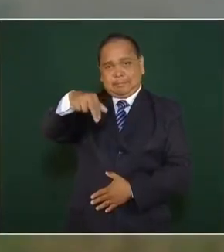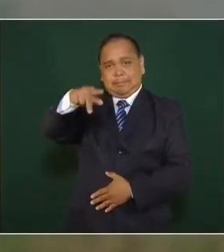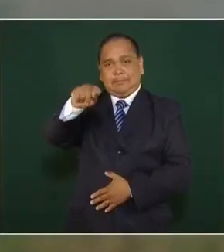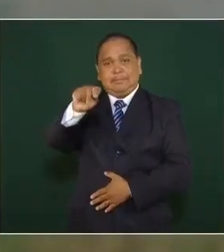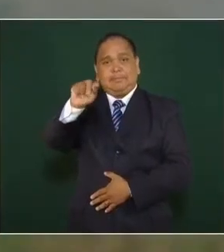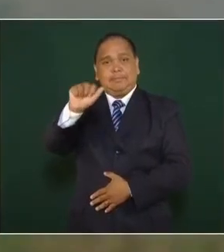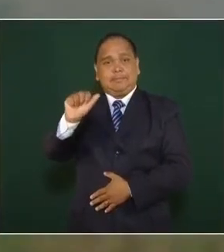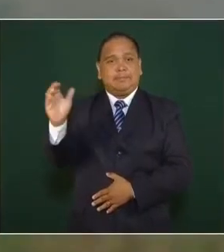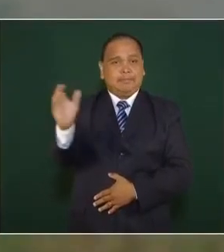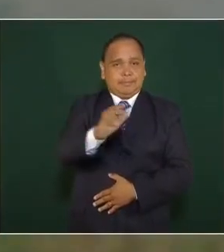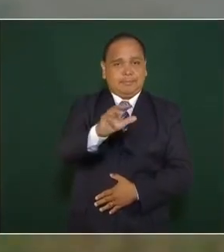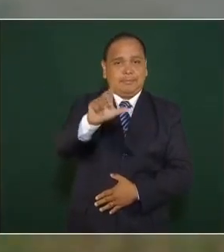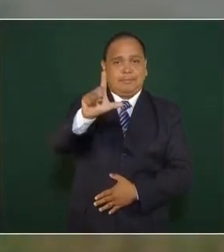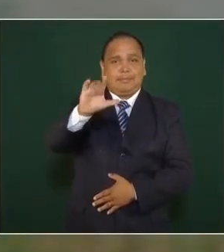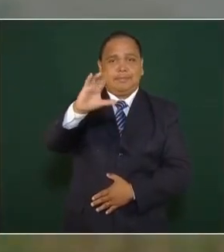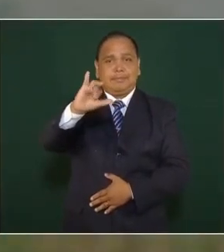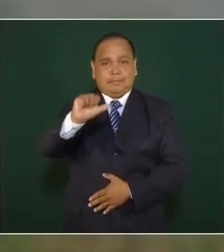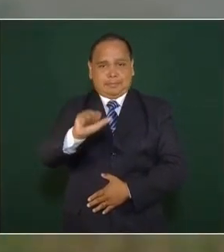otro